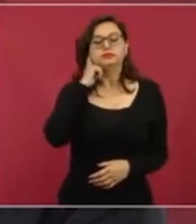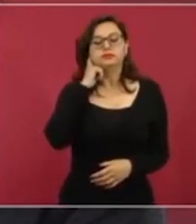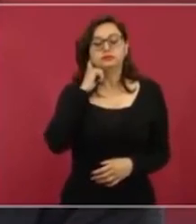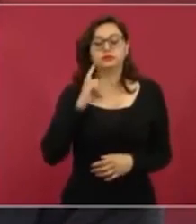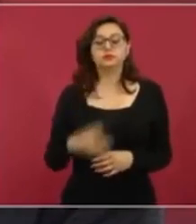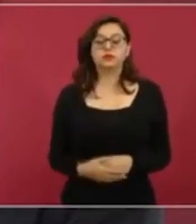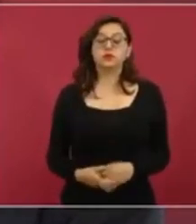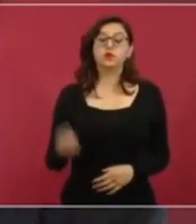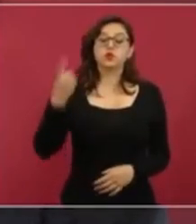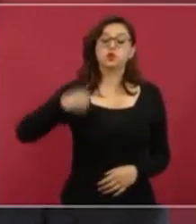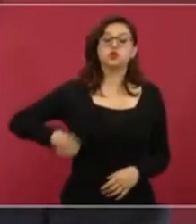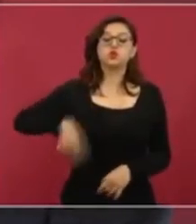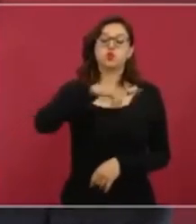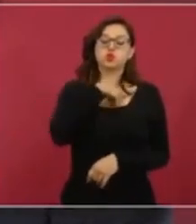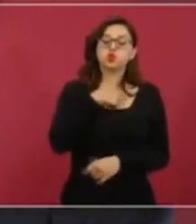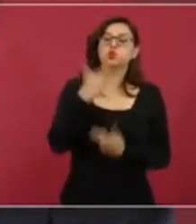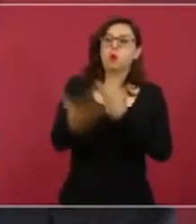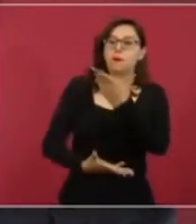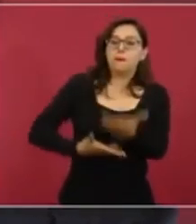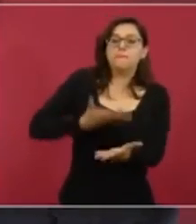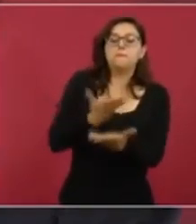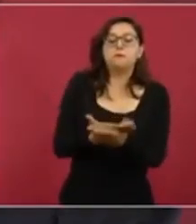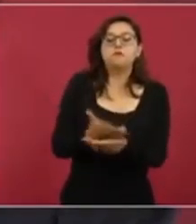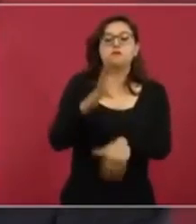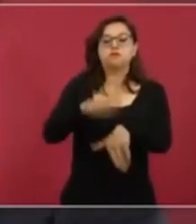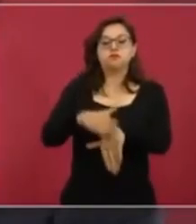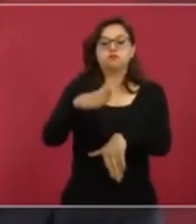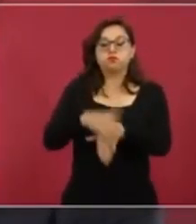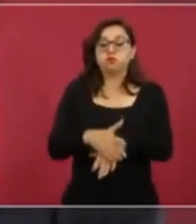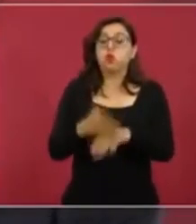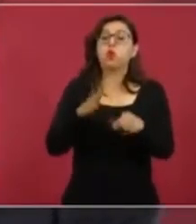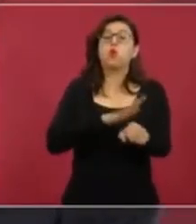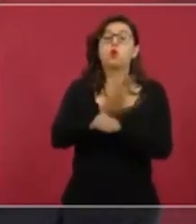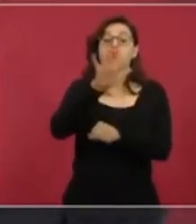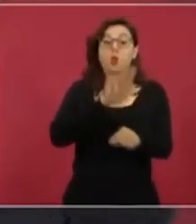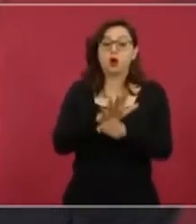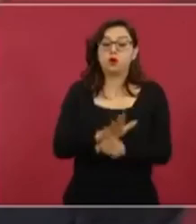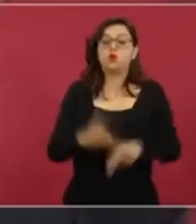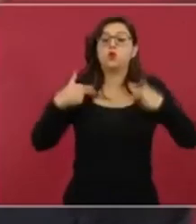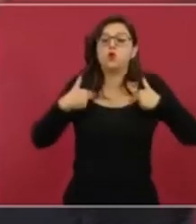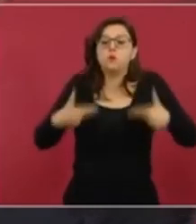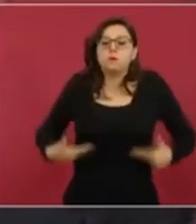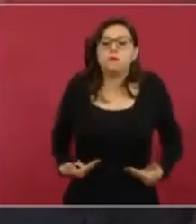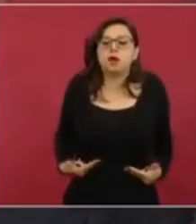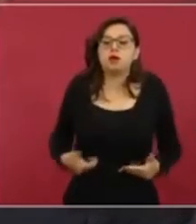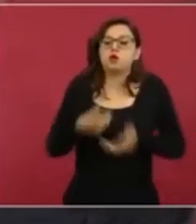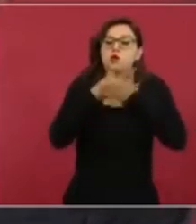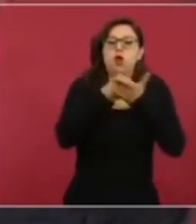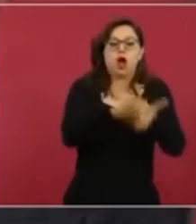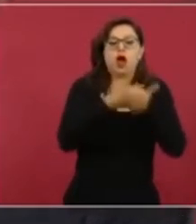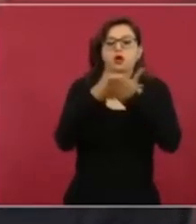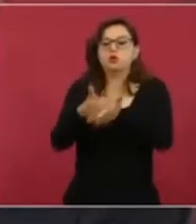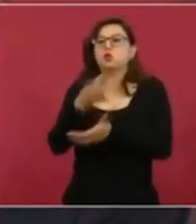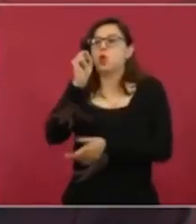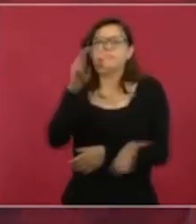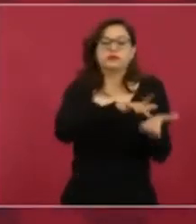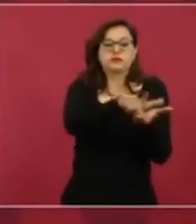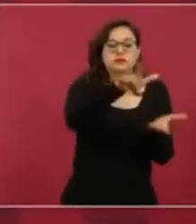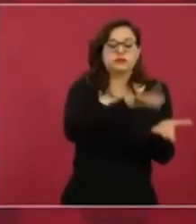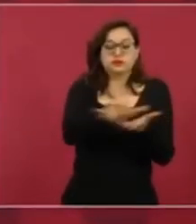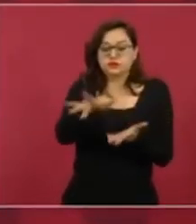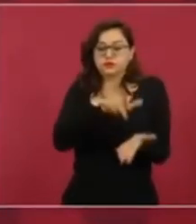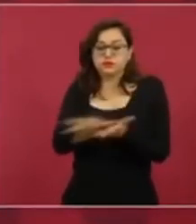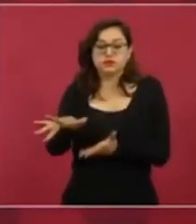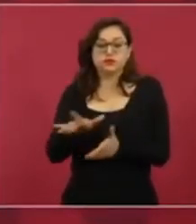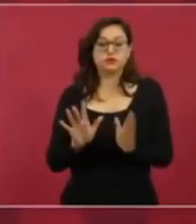promoviendo para que la ayuda humanitaria llegue a Ucrania a través de la ONU,